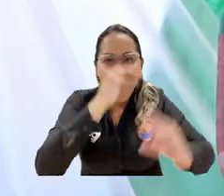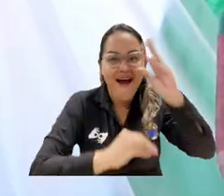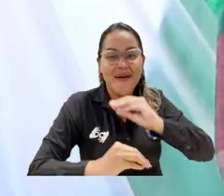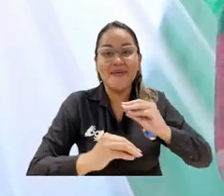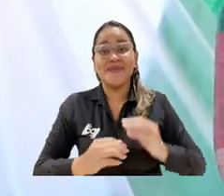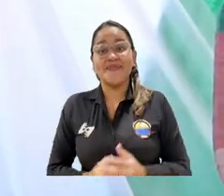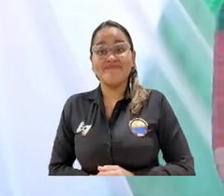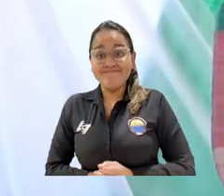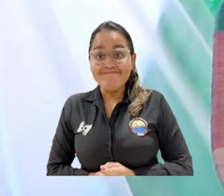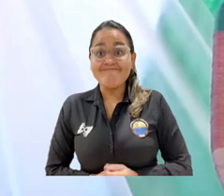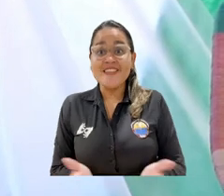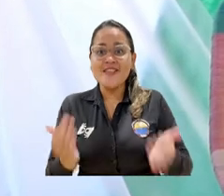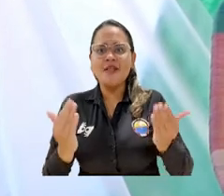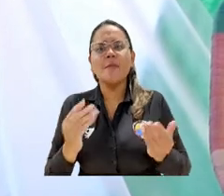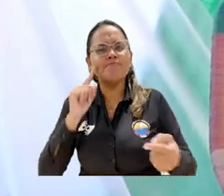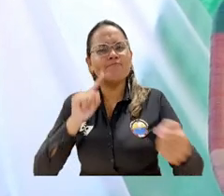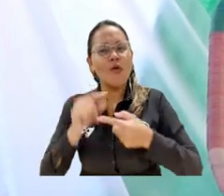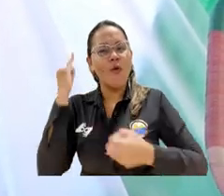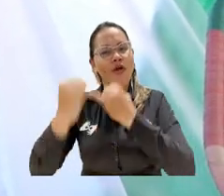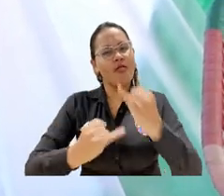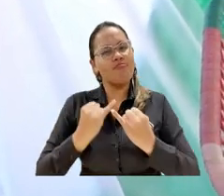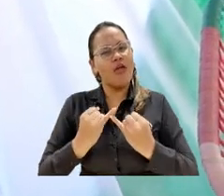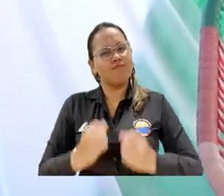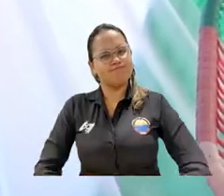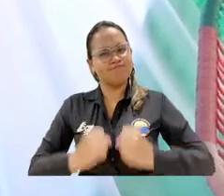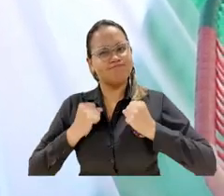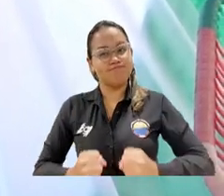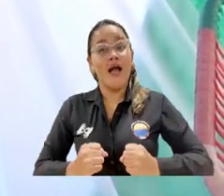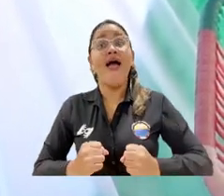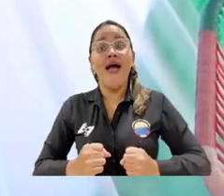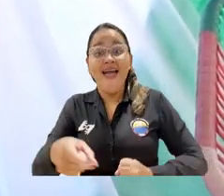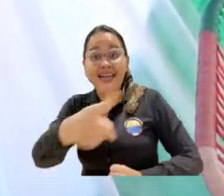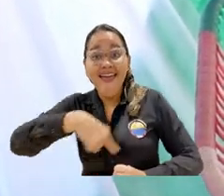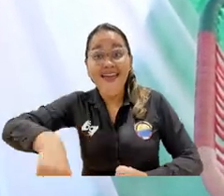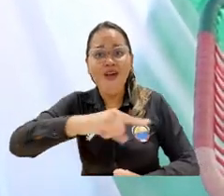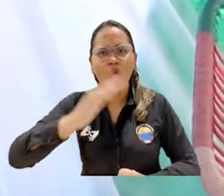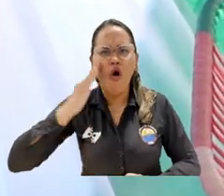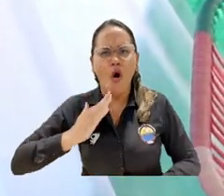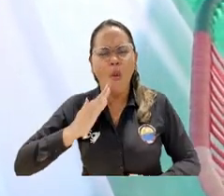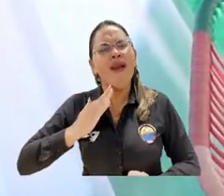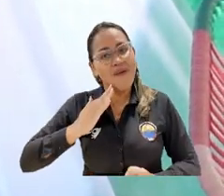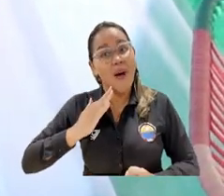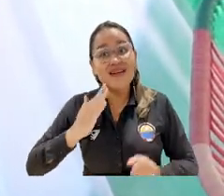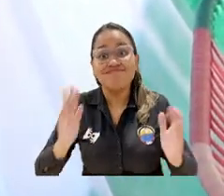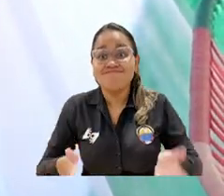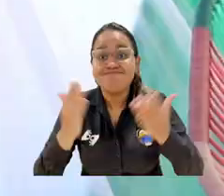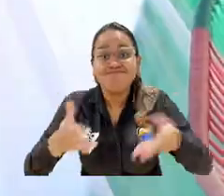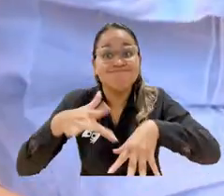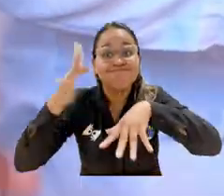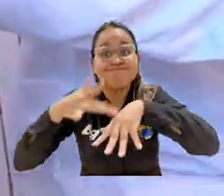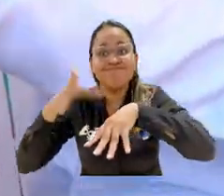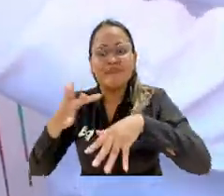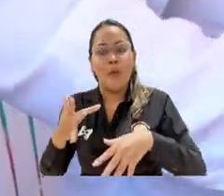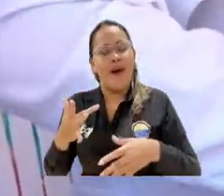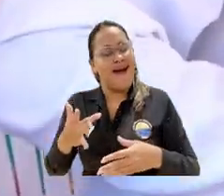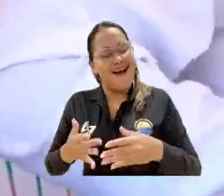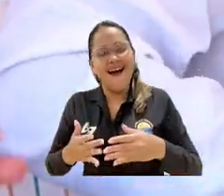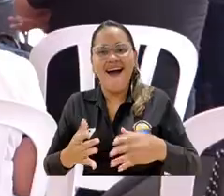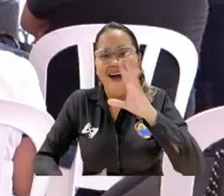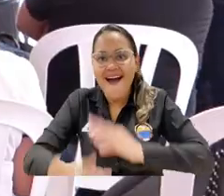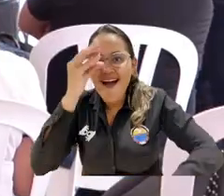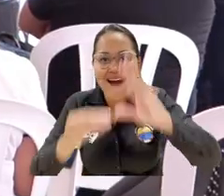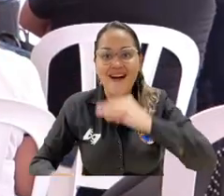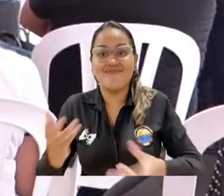caribeños. Seguir fortaleciendo nuestra identidad, transmitiéndole a nuestros jóvenes para que esto se